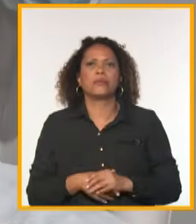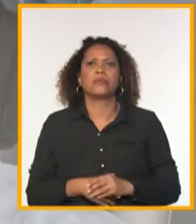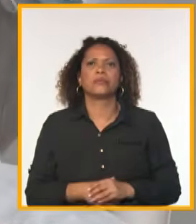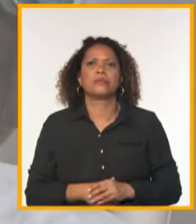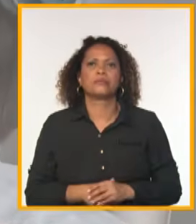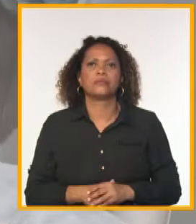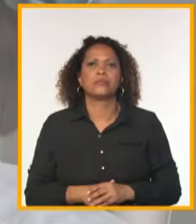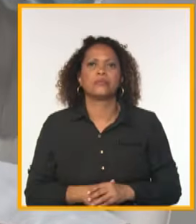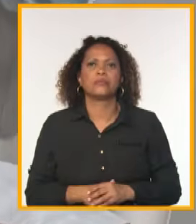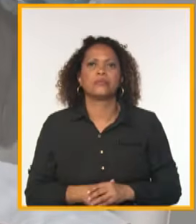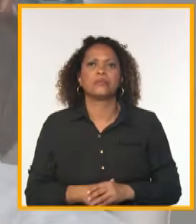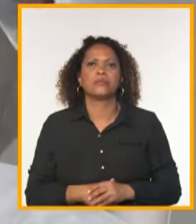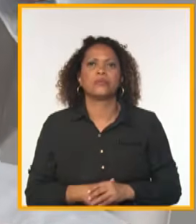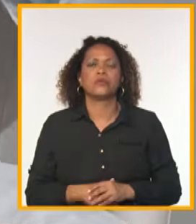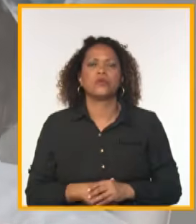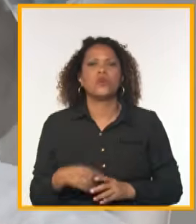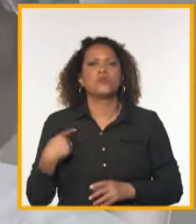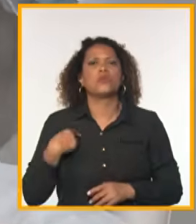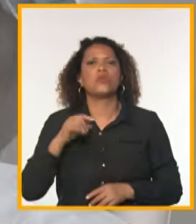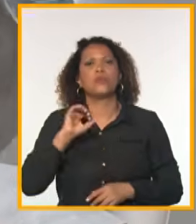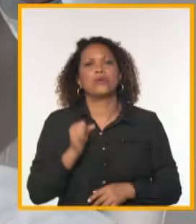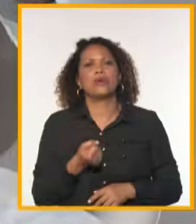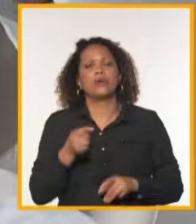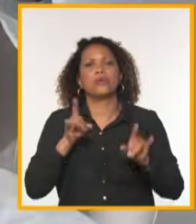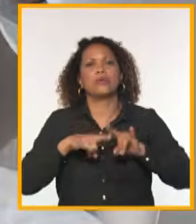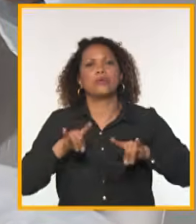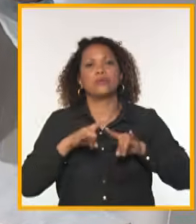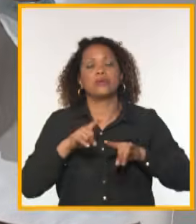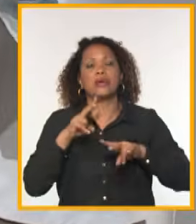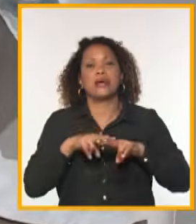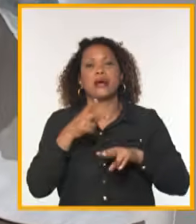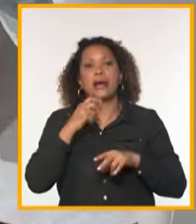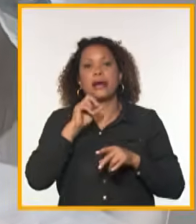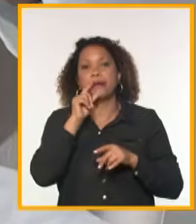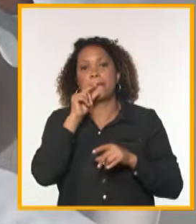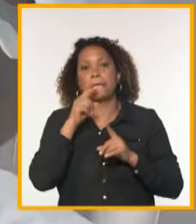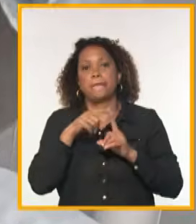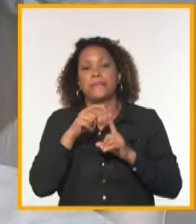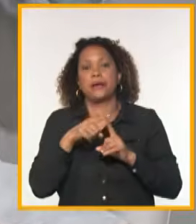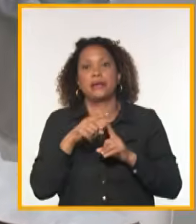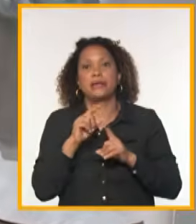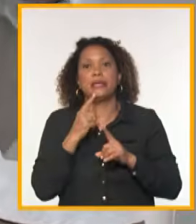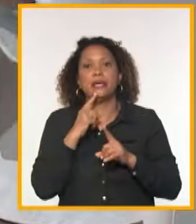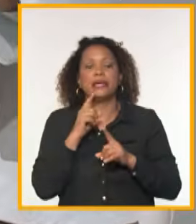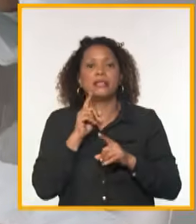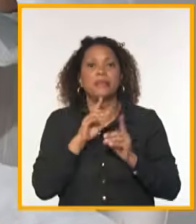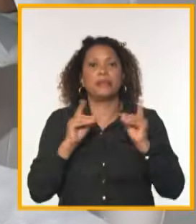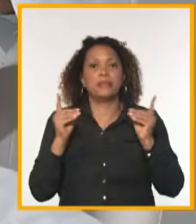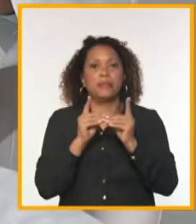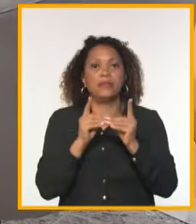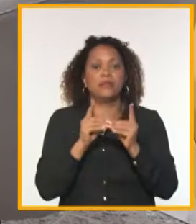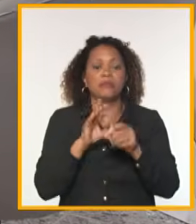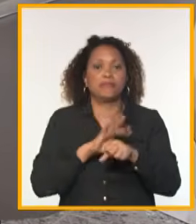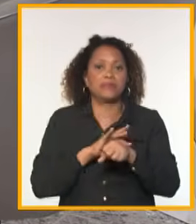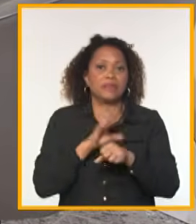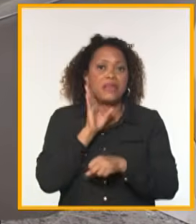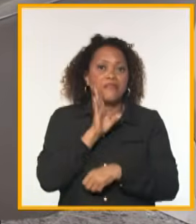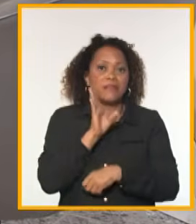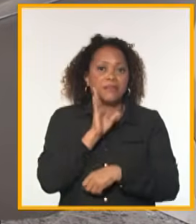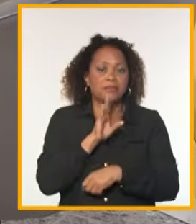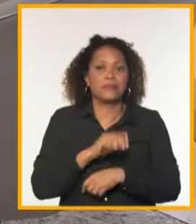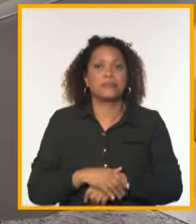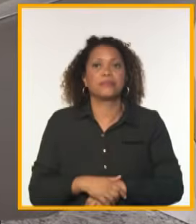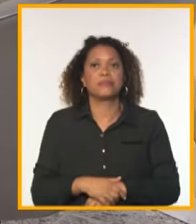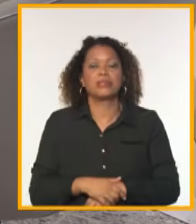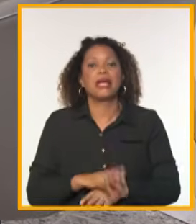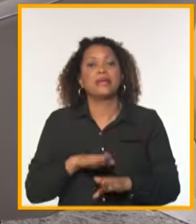he dado y he estado ligado a la Universidad de Harvard, el Departamento de Enfermedades Infecciosas, y a la Universidad de Tulane en Estados Unidos. Estuve como